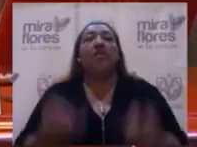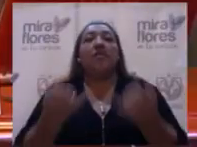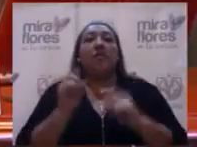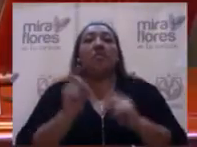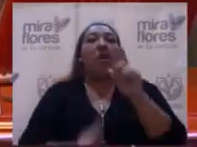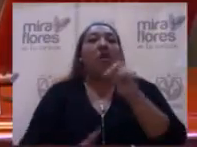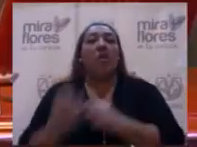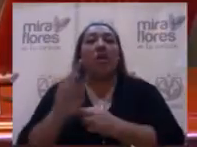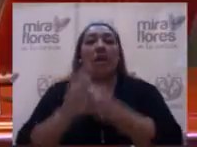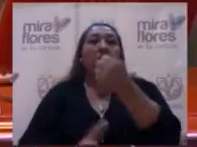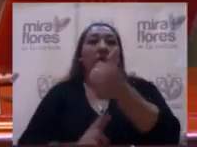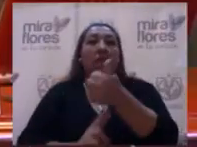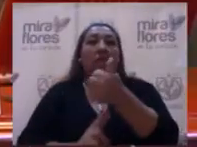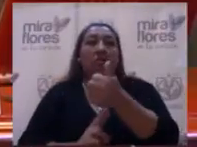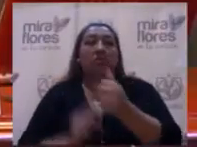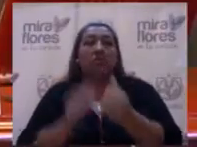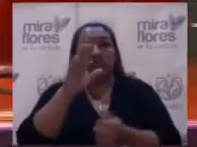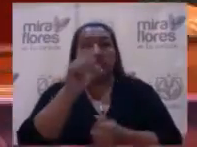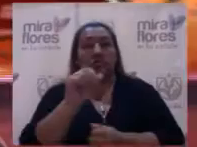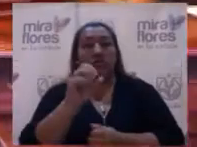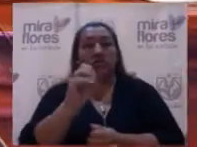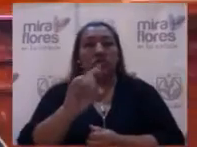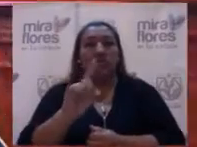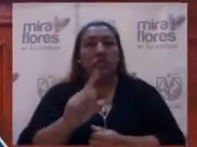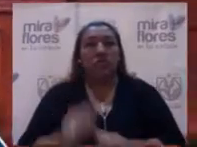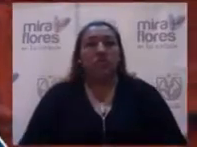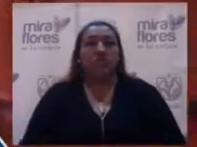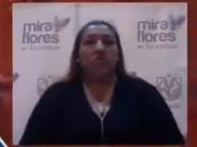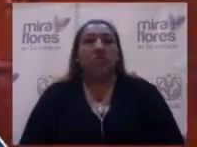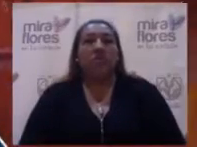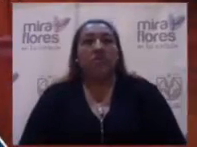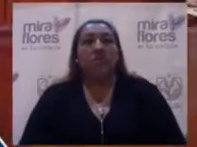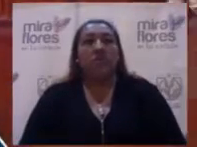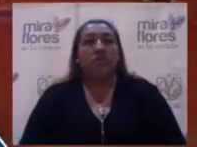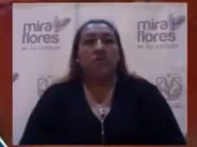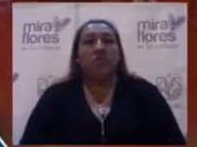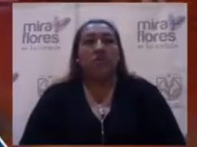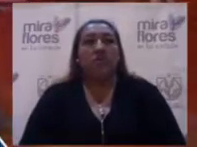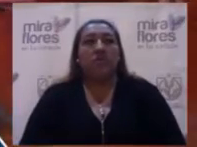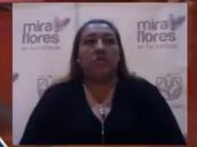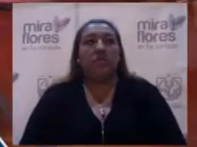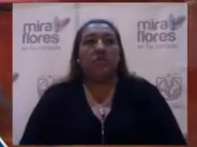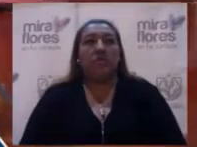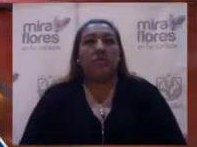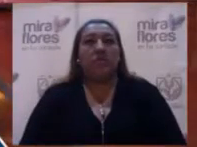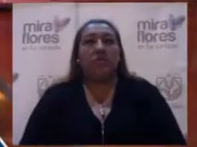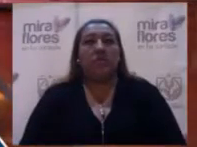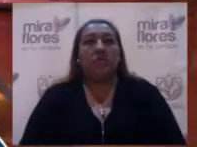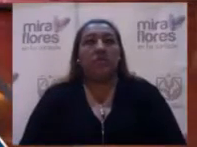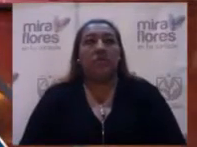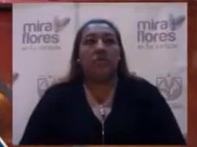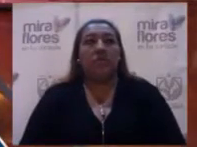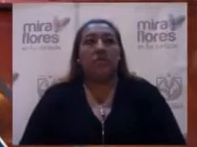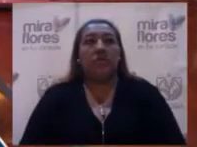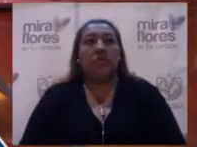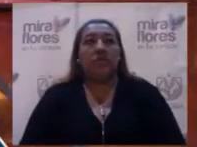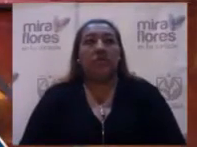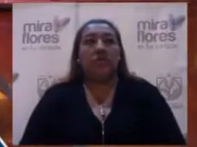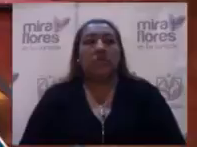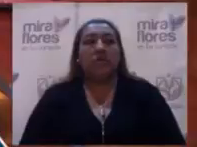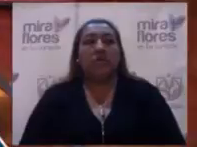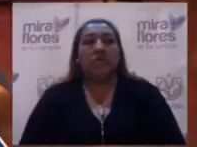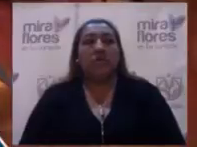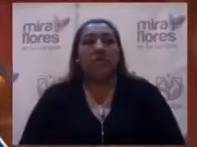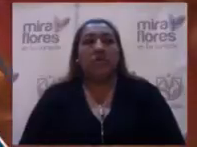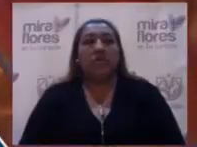regidor sobre otra materia. Señor Sousa, por favor. Gracias. Quería nada más informar que a raíz